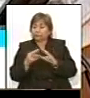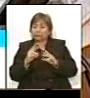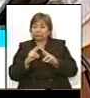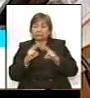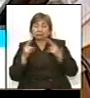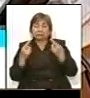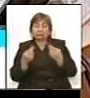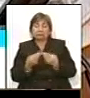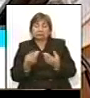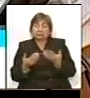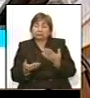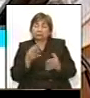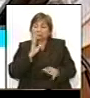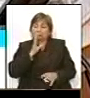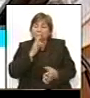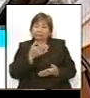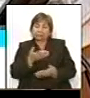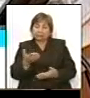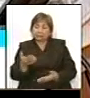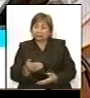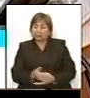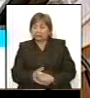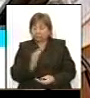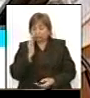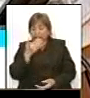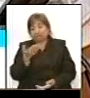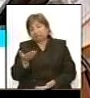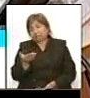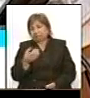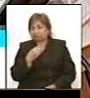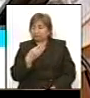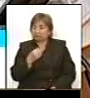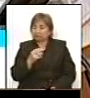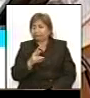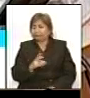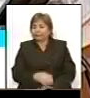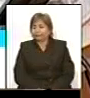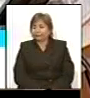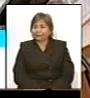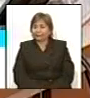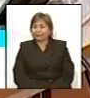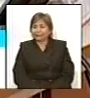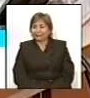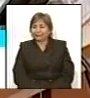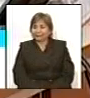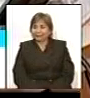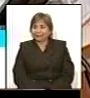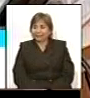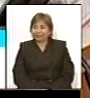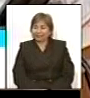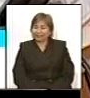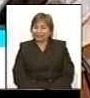o hacer algún comentario sobre ella. ¿Te parece? Ok, Sara, gracias.